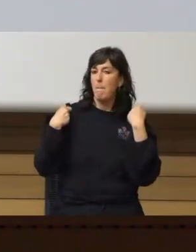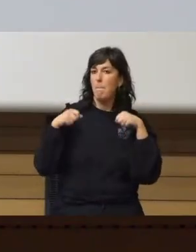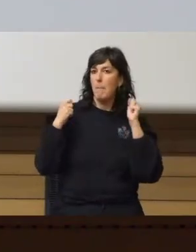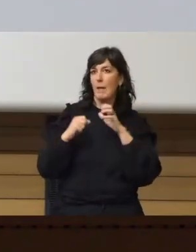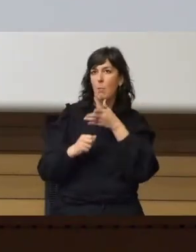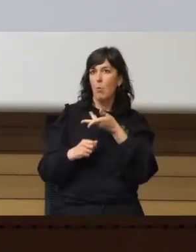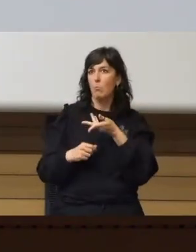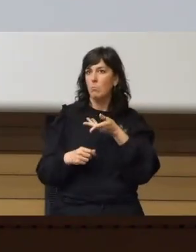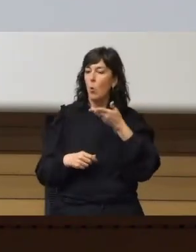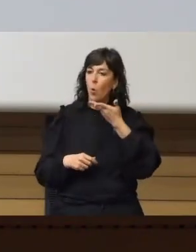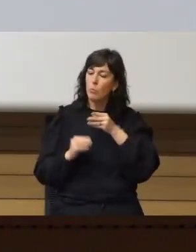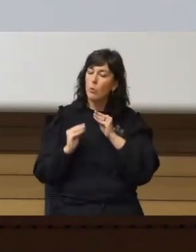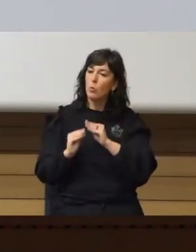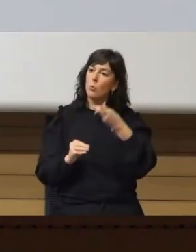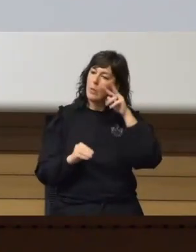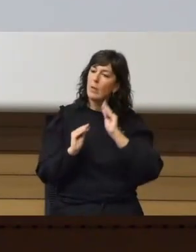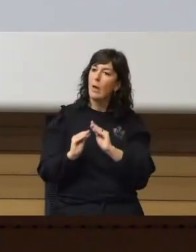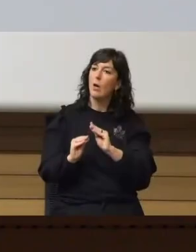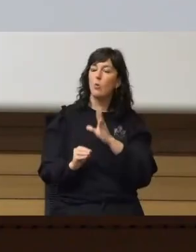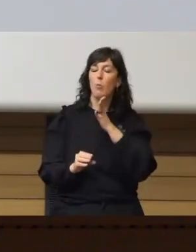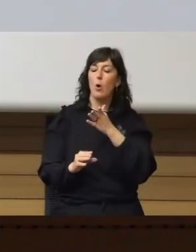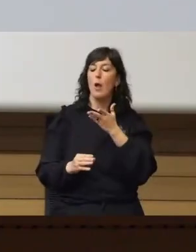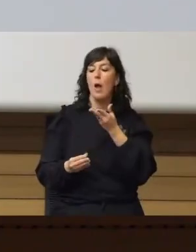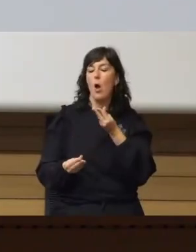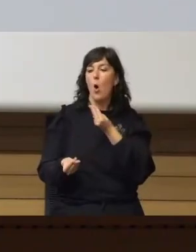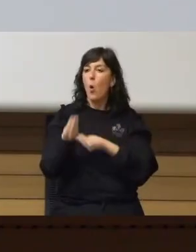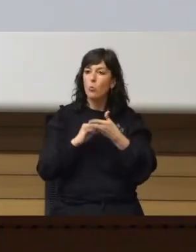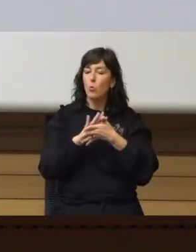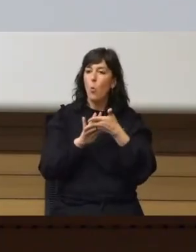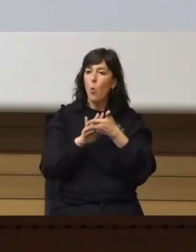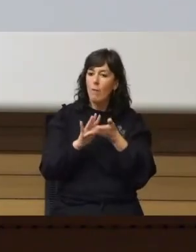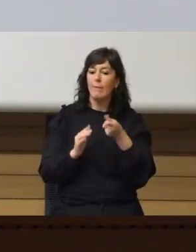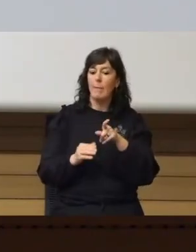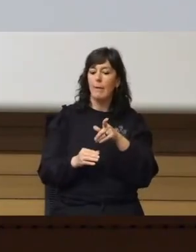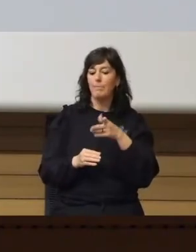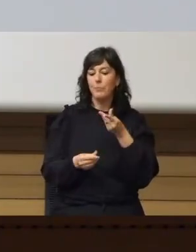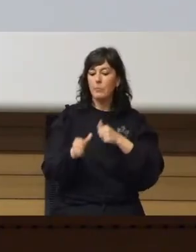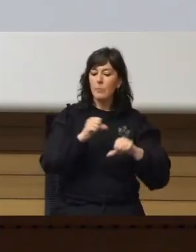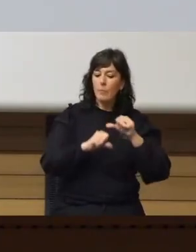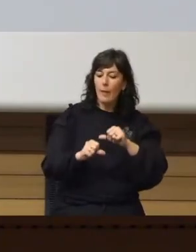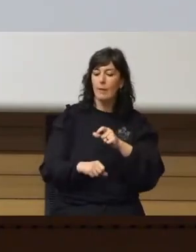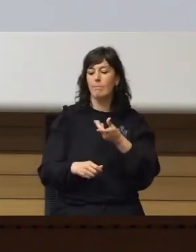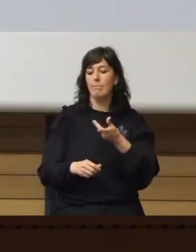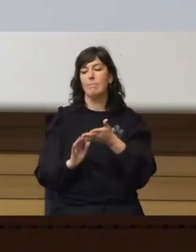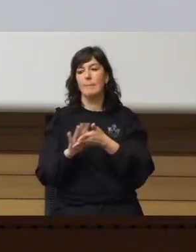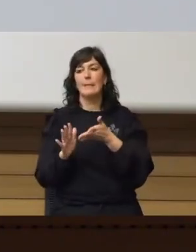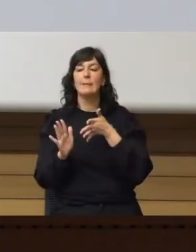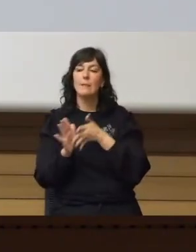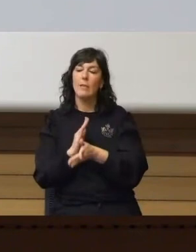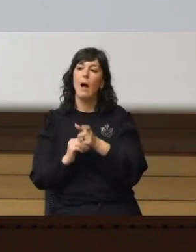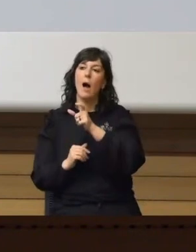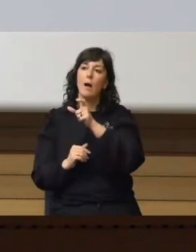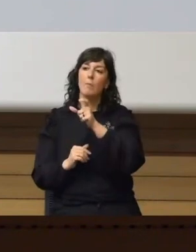experiencia. Hablar del consumo, no solo hablar de sustancias, es también de las personas, de sus contextos, de la salud, convivencia